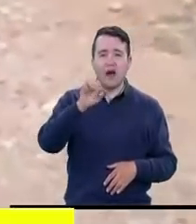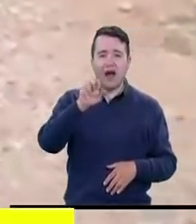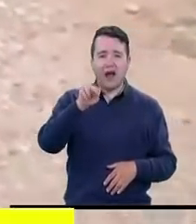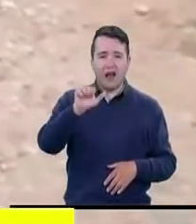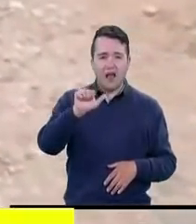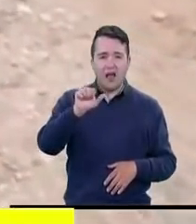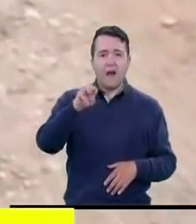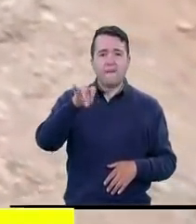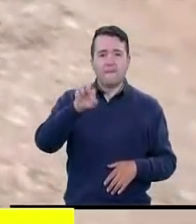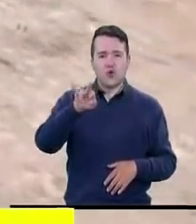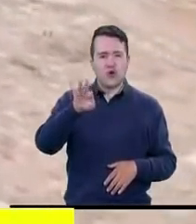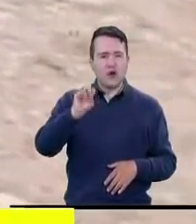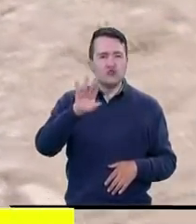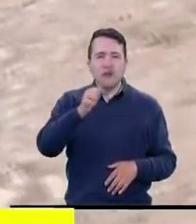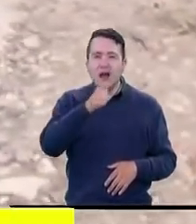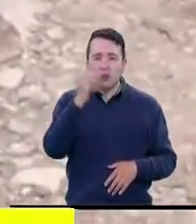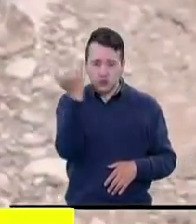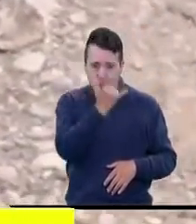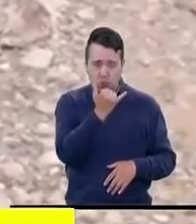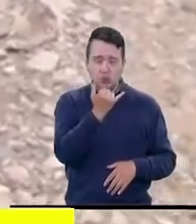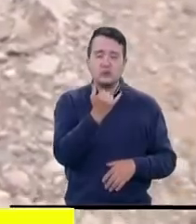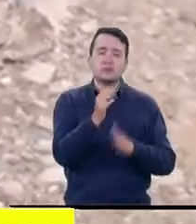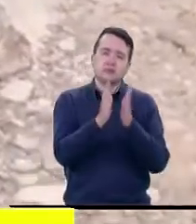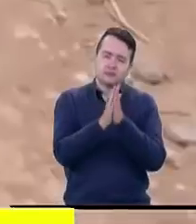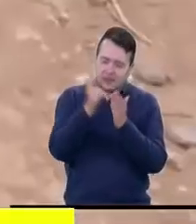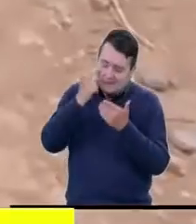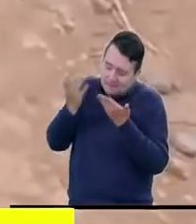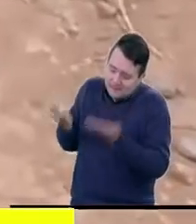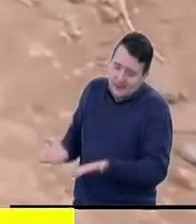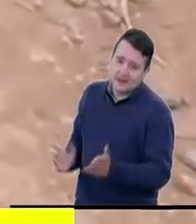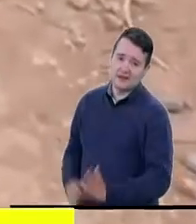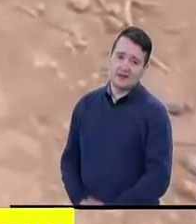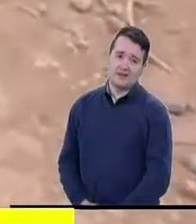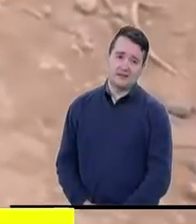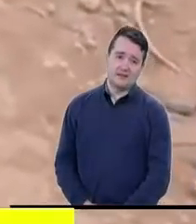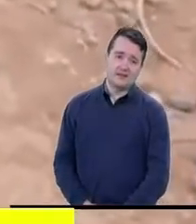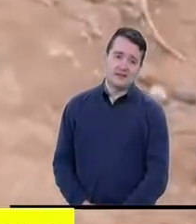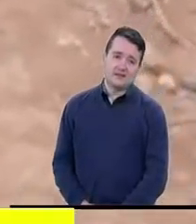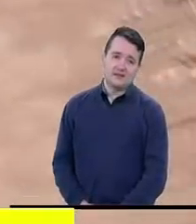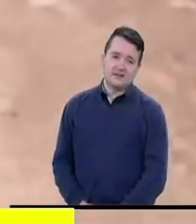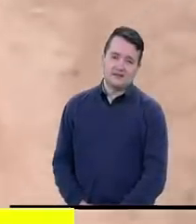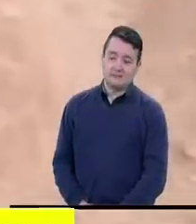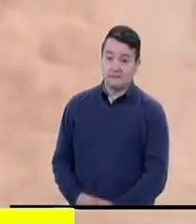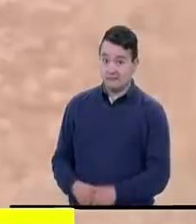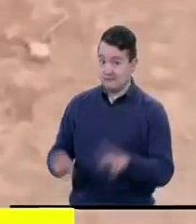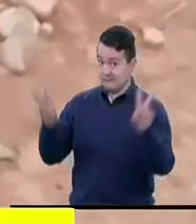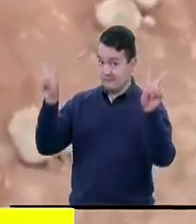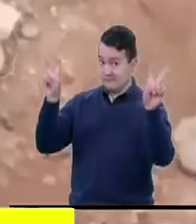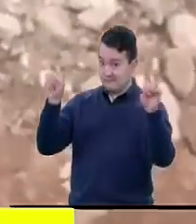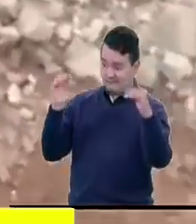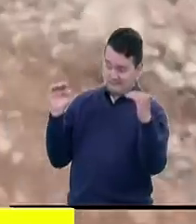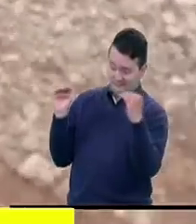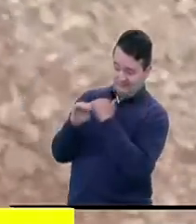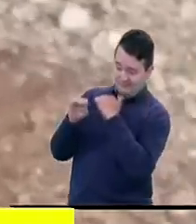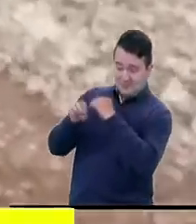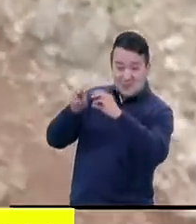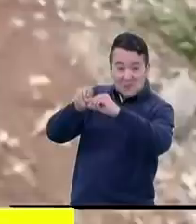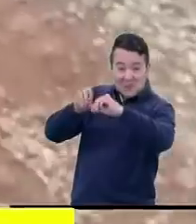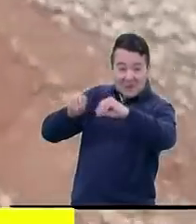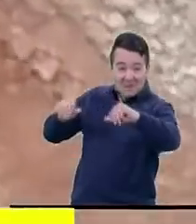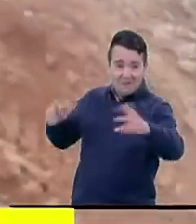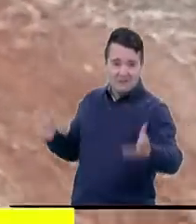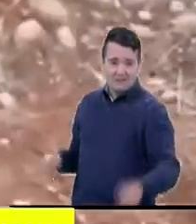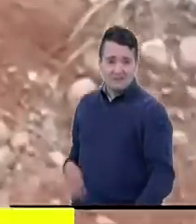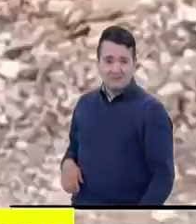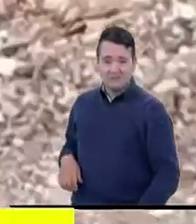Casanare que se acuerde que esta carretera existe. Bueno, si es que a esto se le puede llamar carretera, porque parece